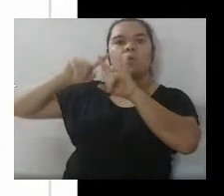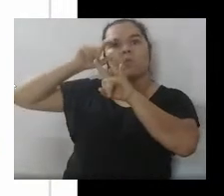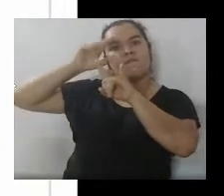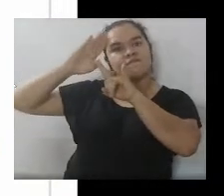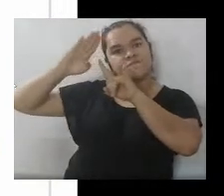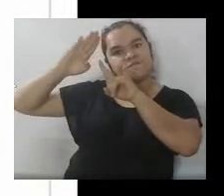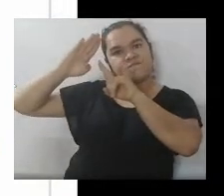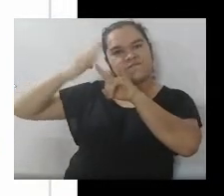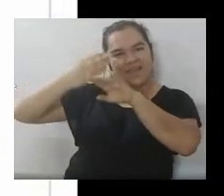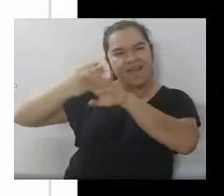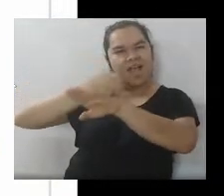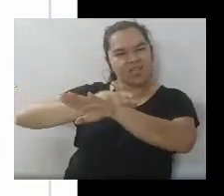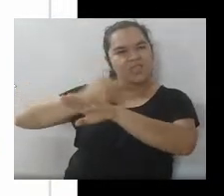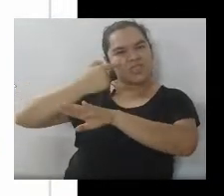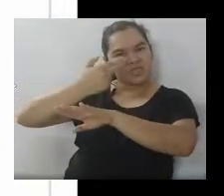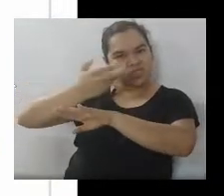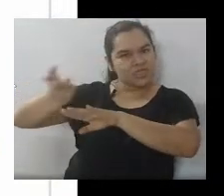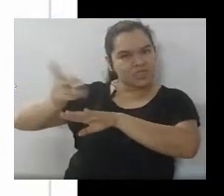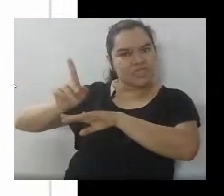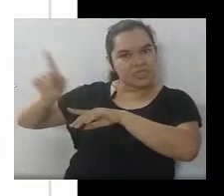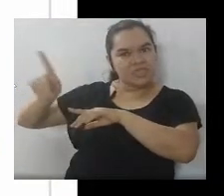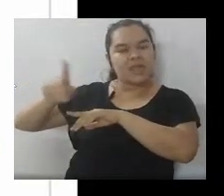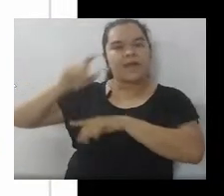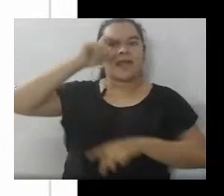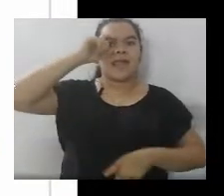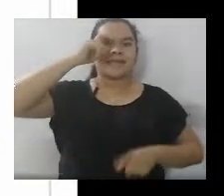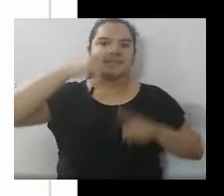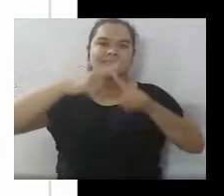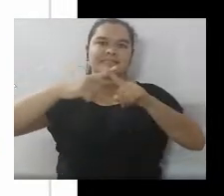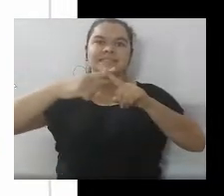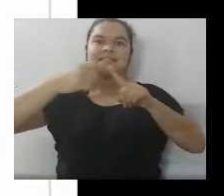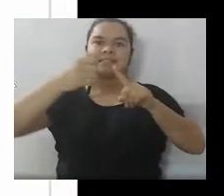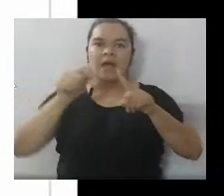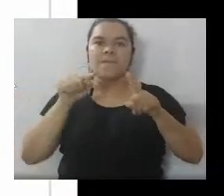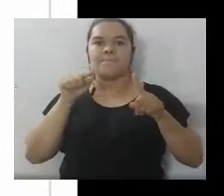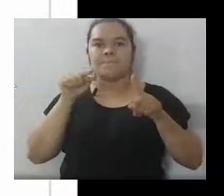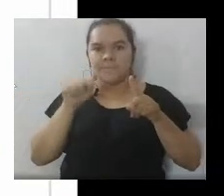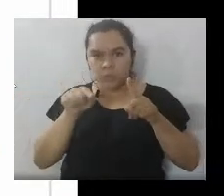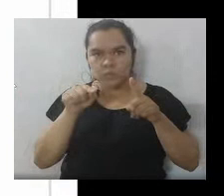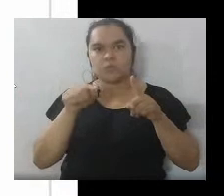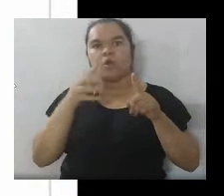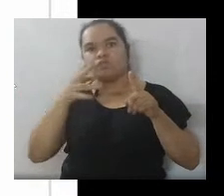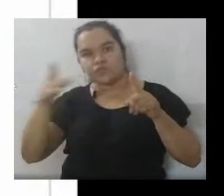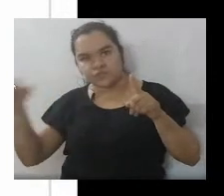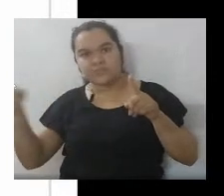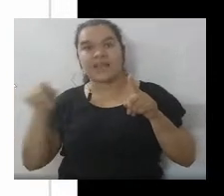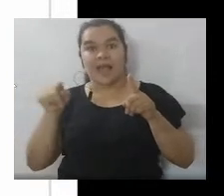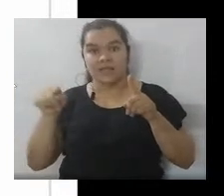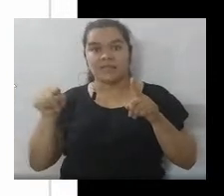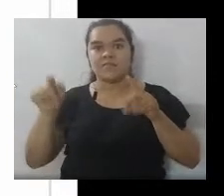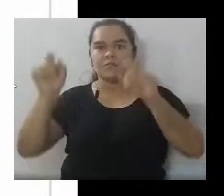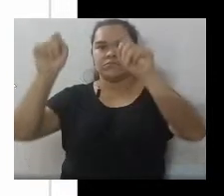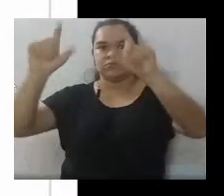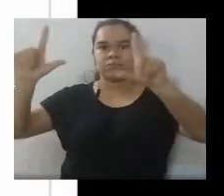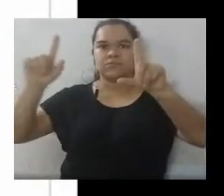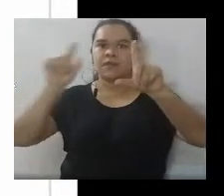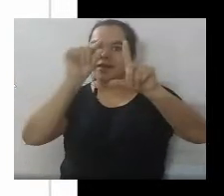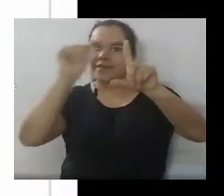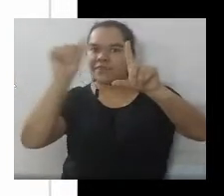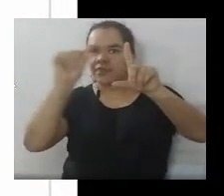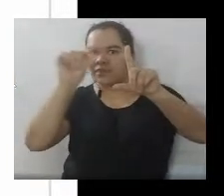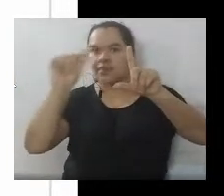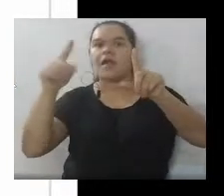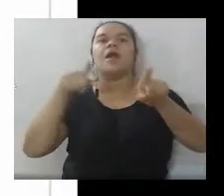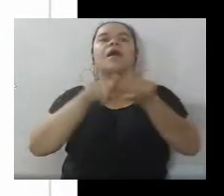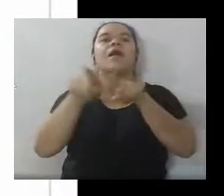que entrar a la página de EXA, van a ir a la parte de carreras, y allí van a poder desplegar todas las carreras que tiene